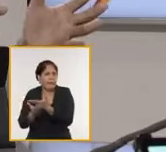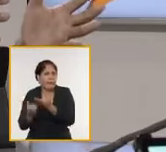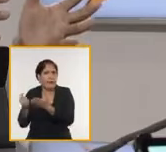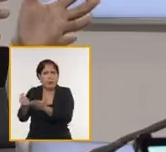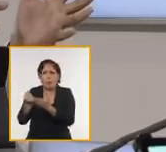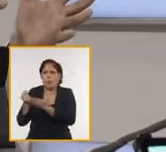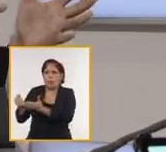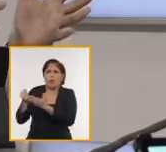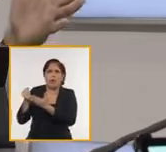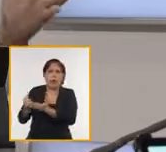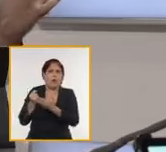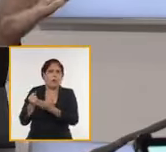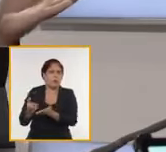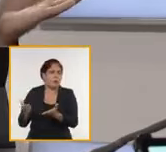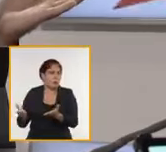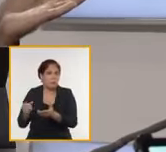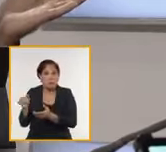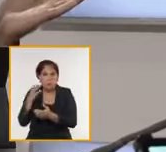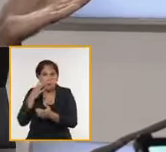transitando de un mundo